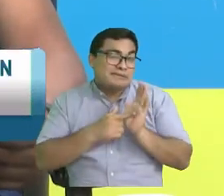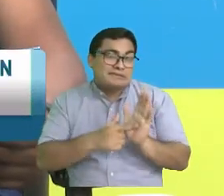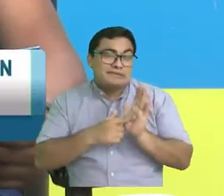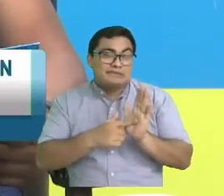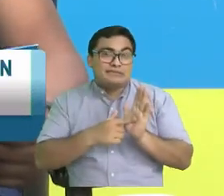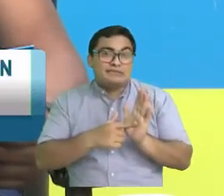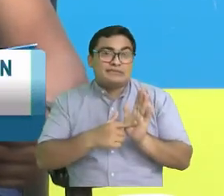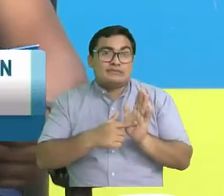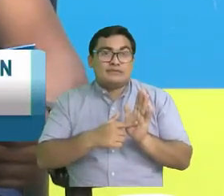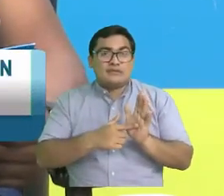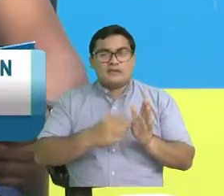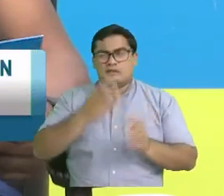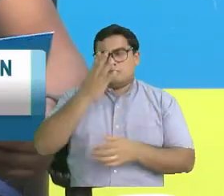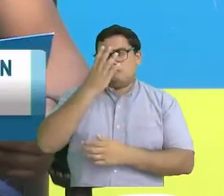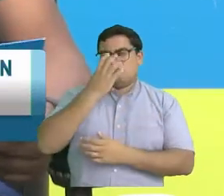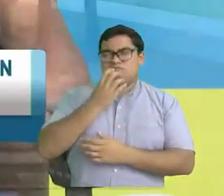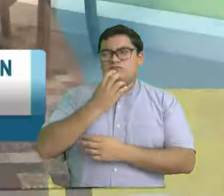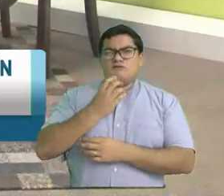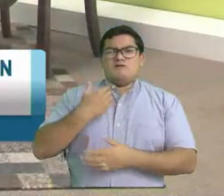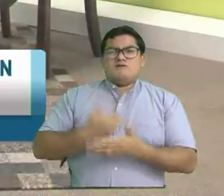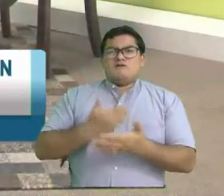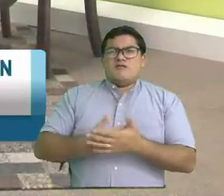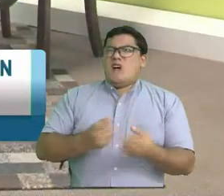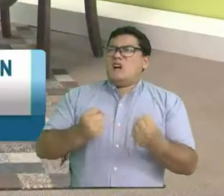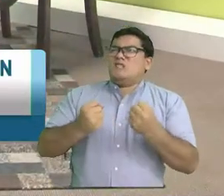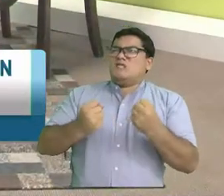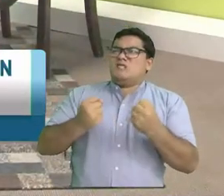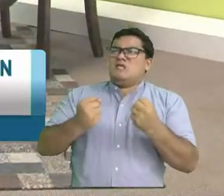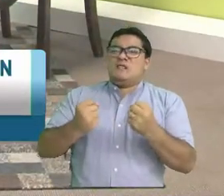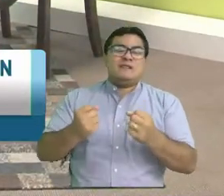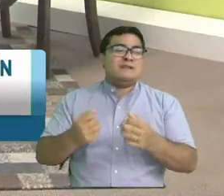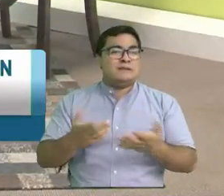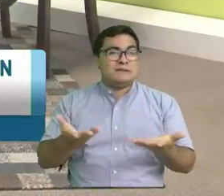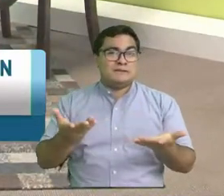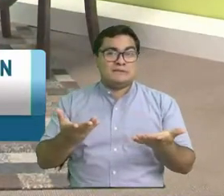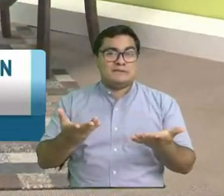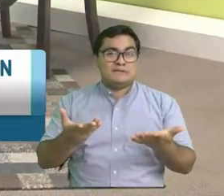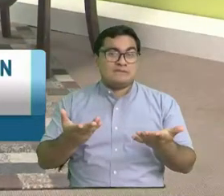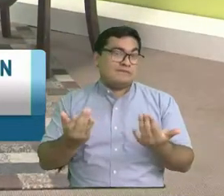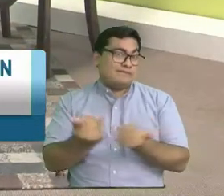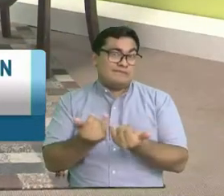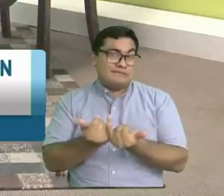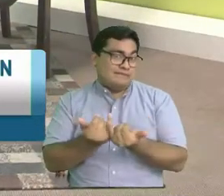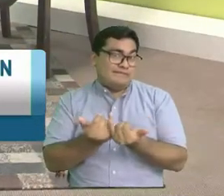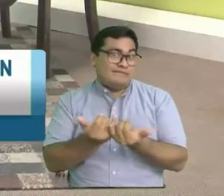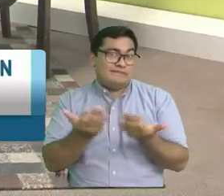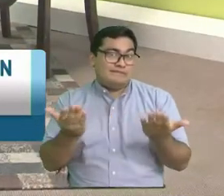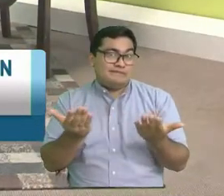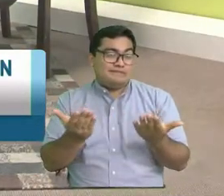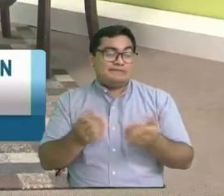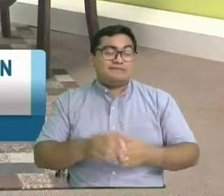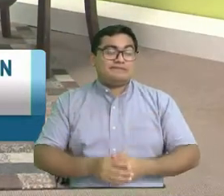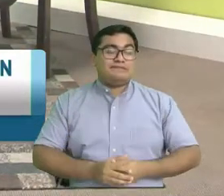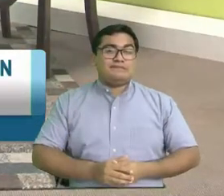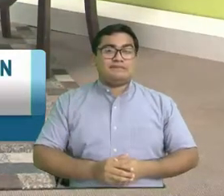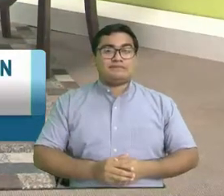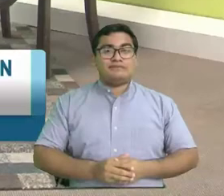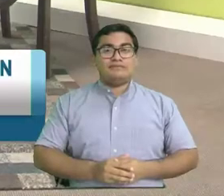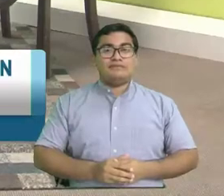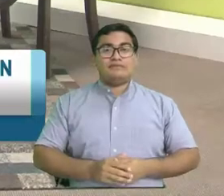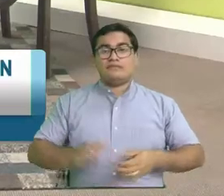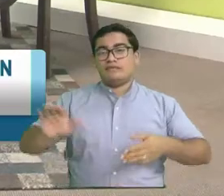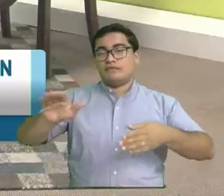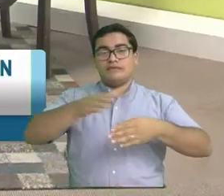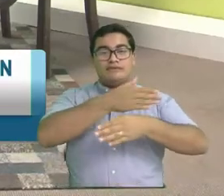de un niño enojado. Una rabieta, un berrinche, como le decimos, sí, popularmente nosotros. Entonces son